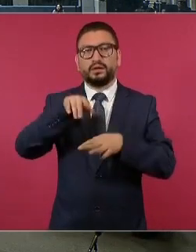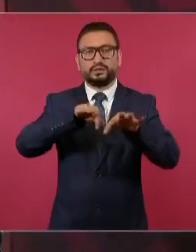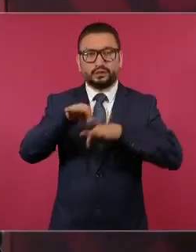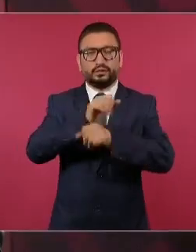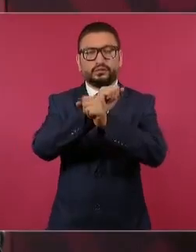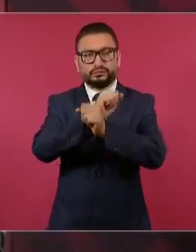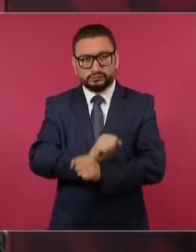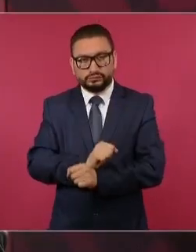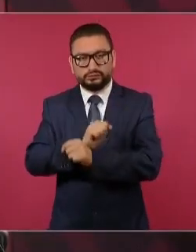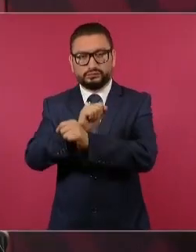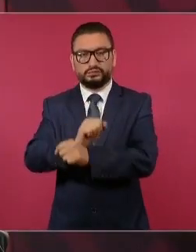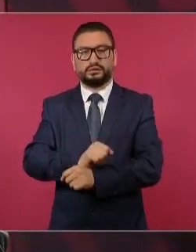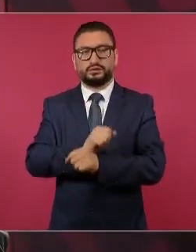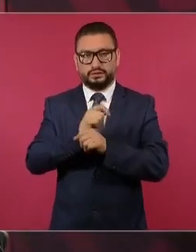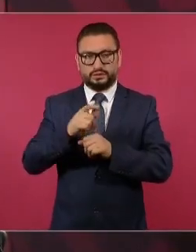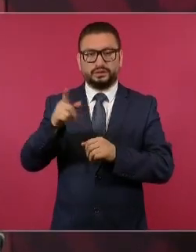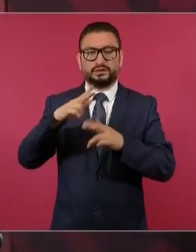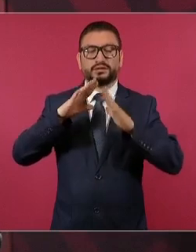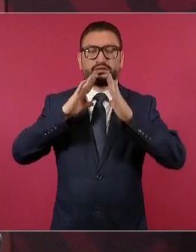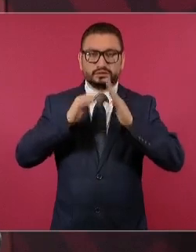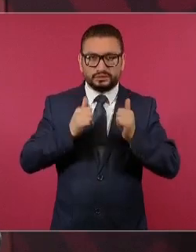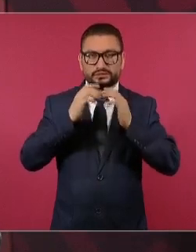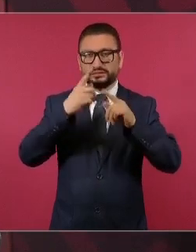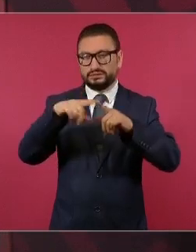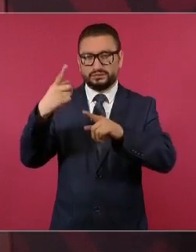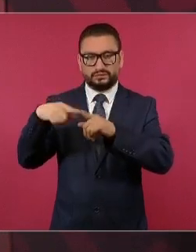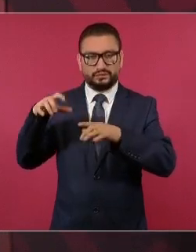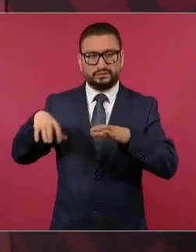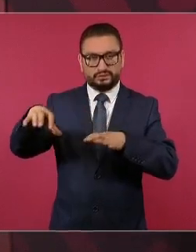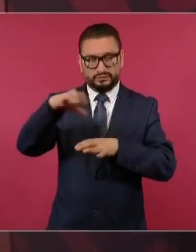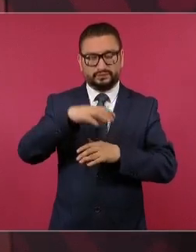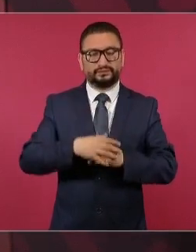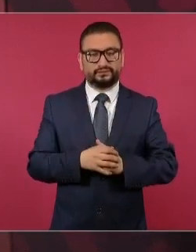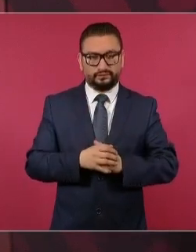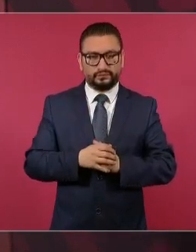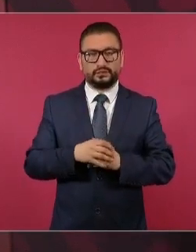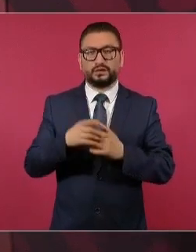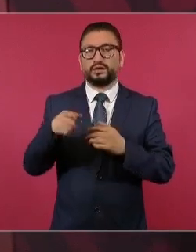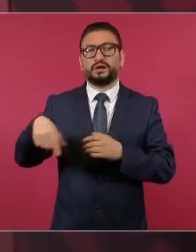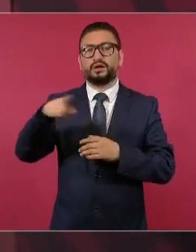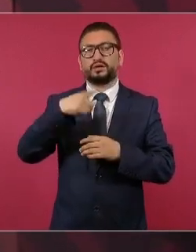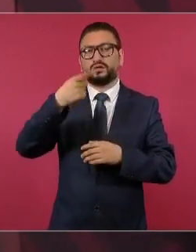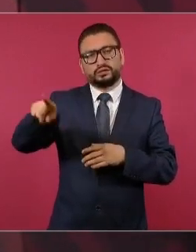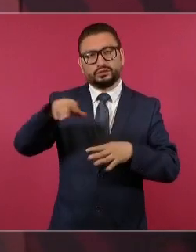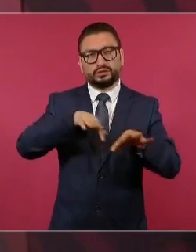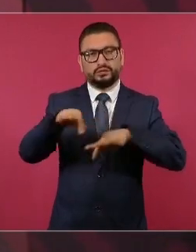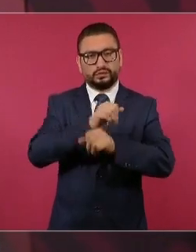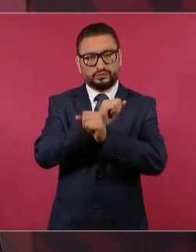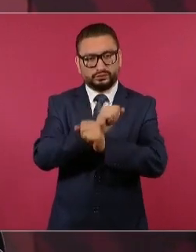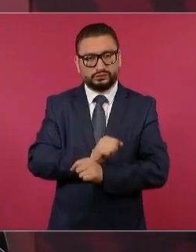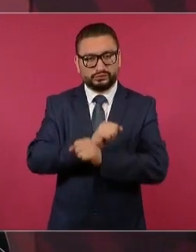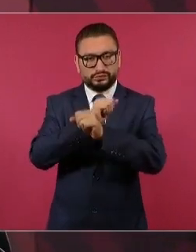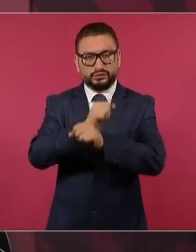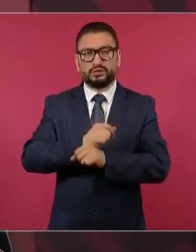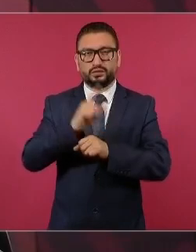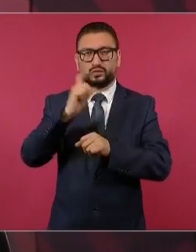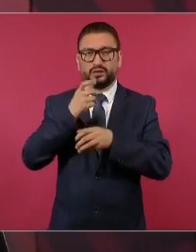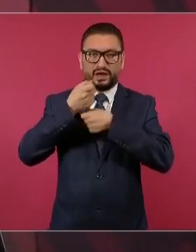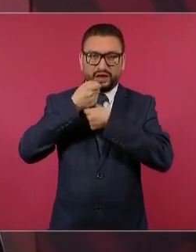a trabajar en las haciendas enequeneras, a trabajar como esclavos en las haciendas